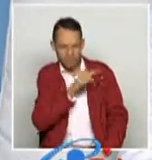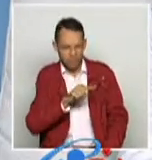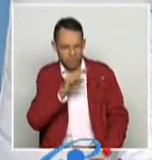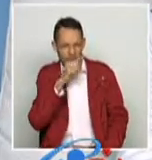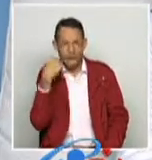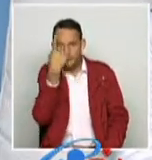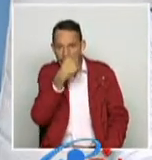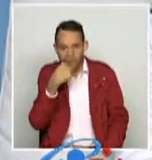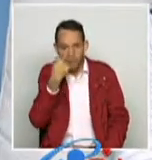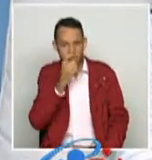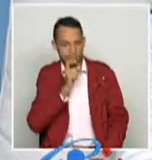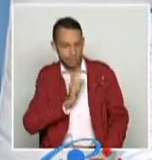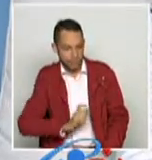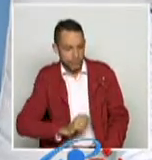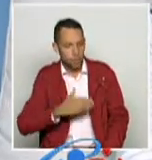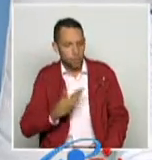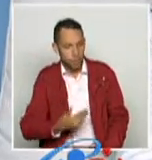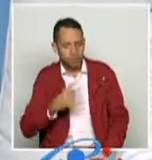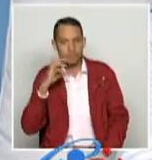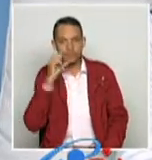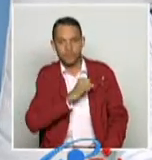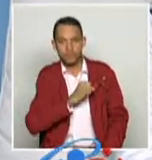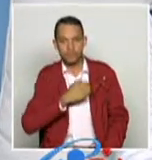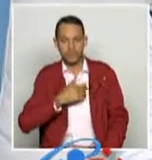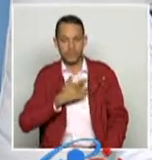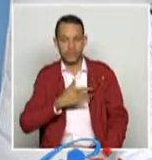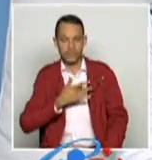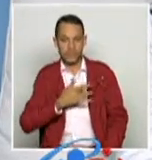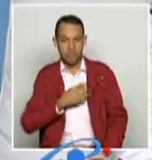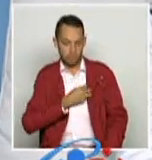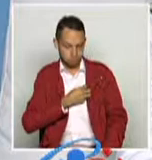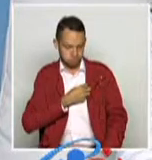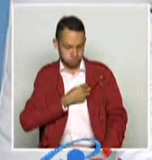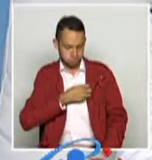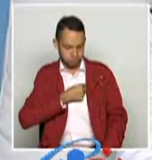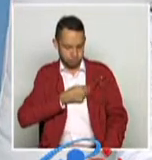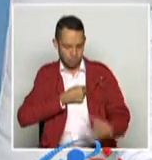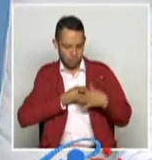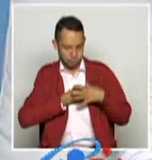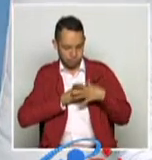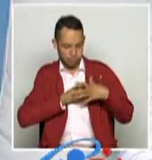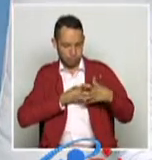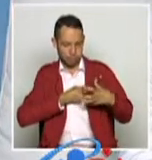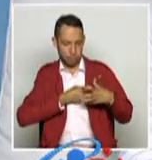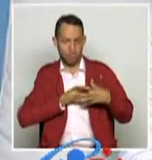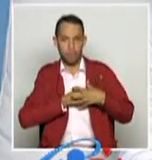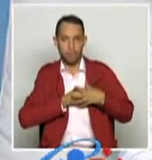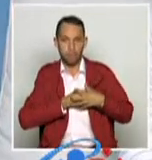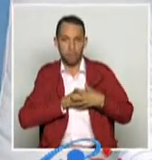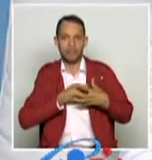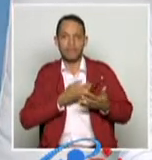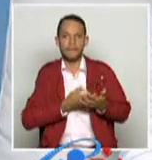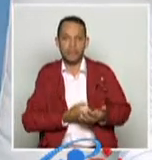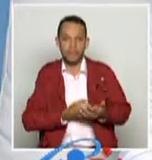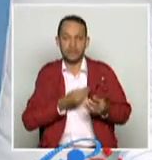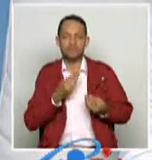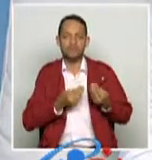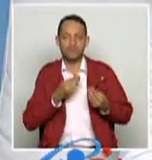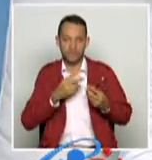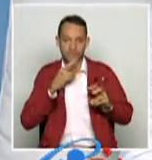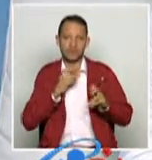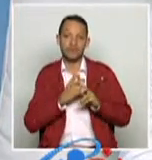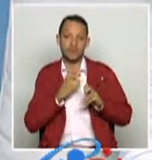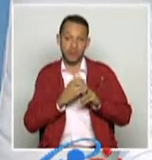que encuentra el médico es la presencia de un soplo, y ese soplo da la alerta de que algo está pasando en ese corazón.